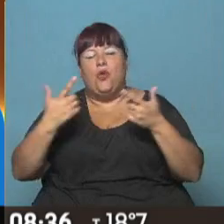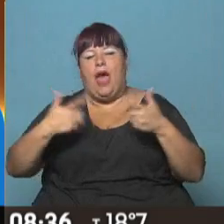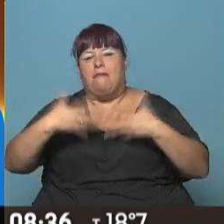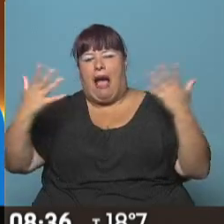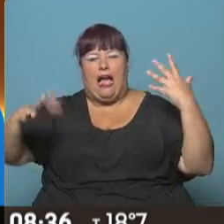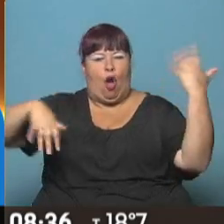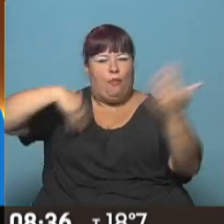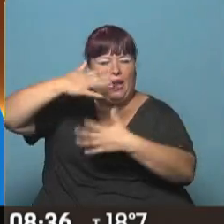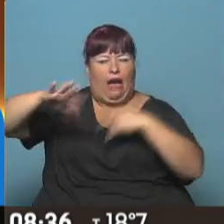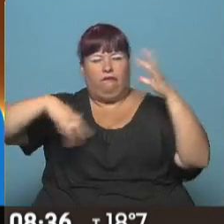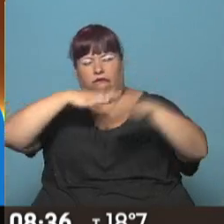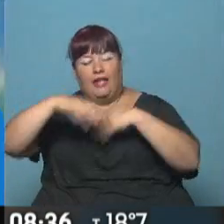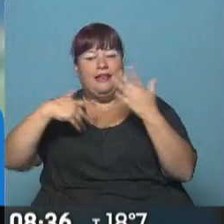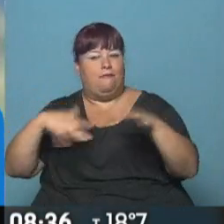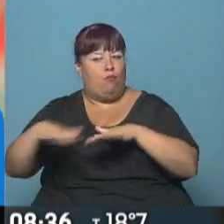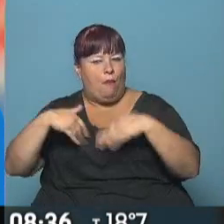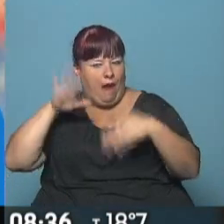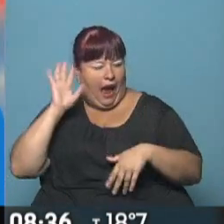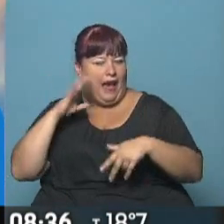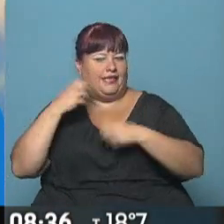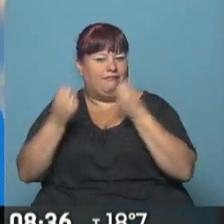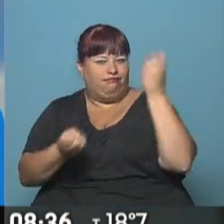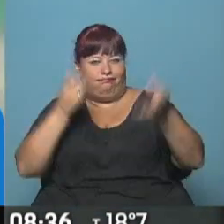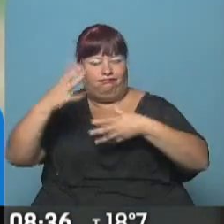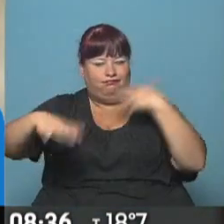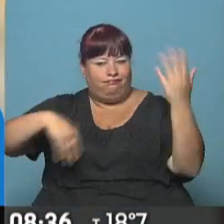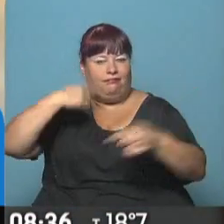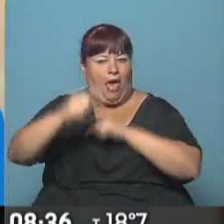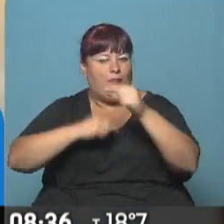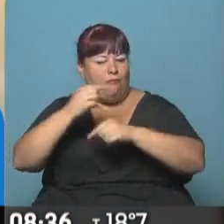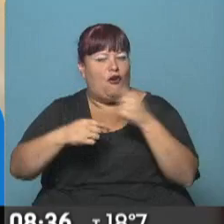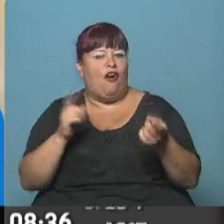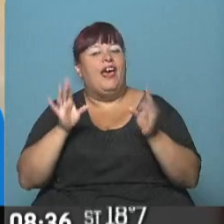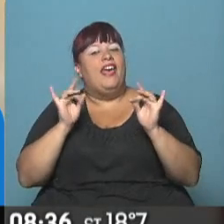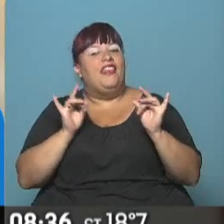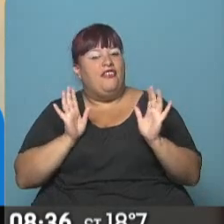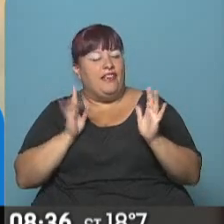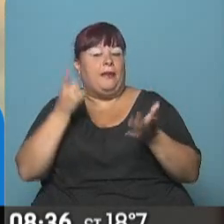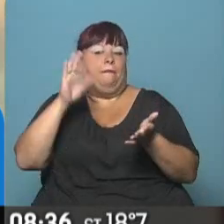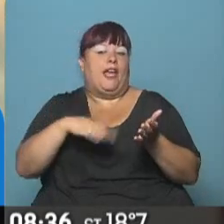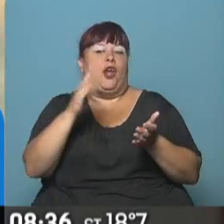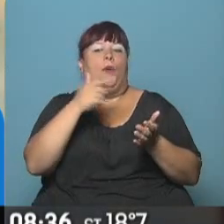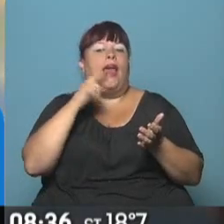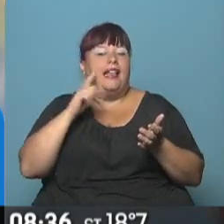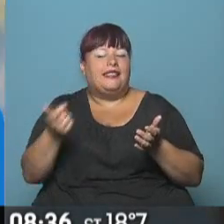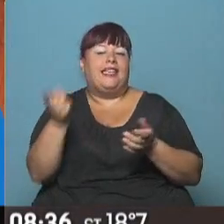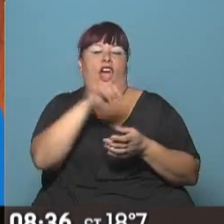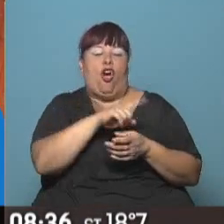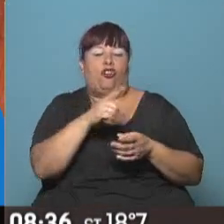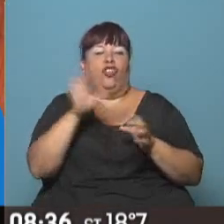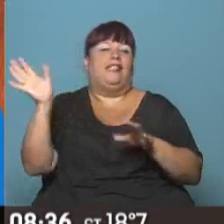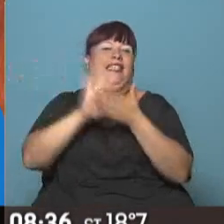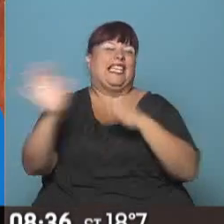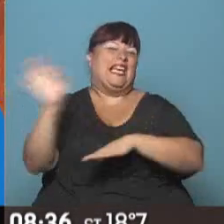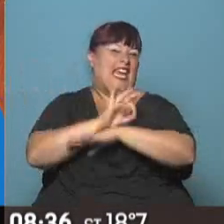más compleja, más caótica. Sí, más dinámica y se va formando paso a paso y no es difícil, excepto Brasilia o Chandigarh, hacerla de